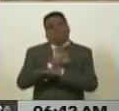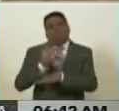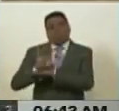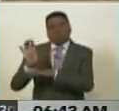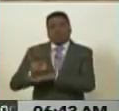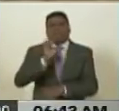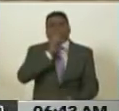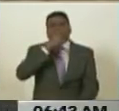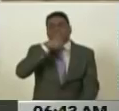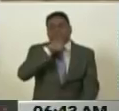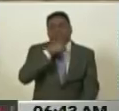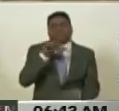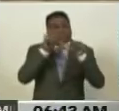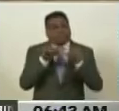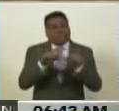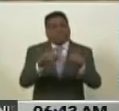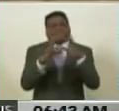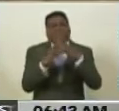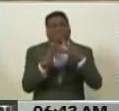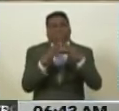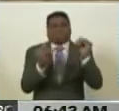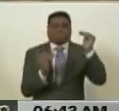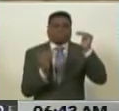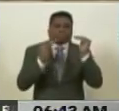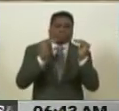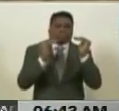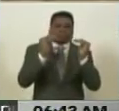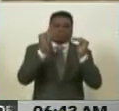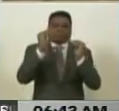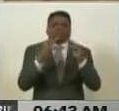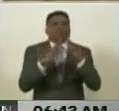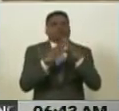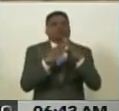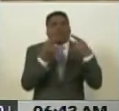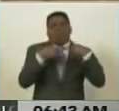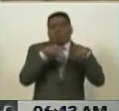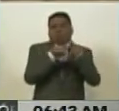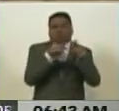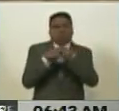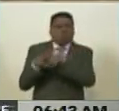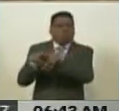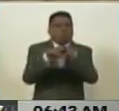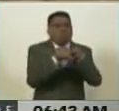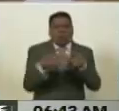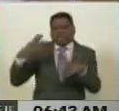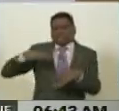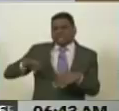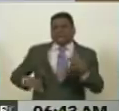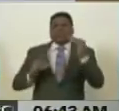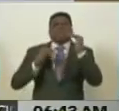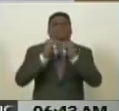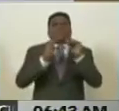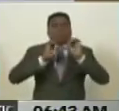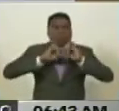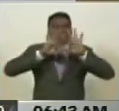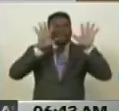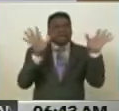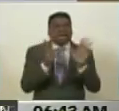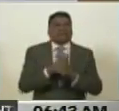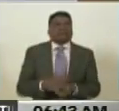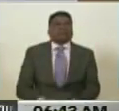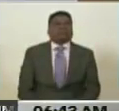jubilados y se ha mantenido ese equilibrio de revisión permanente del monto de las pensiones y las jubilaciones por vía de los incrementos de salario mínimo, que aquí está también muy claro. El